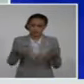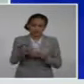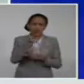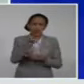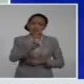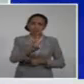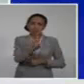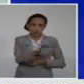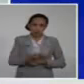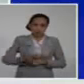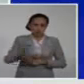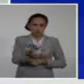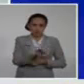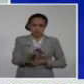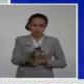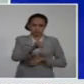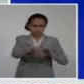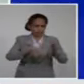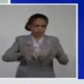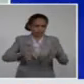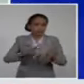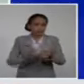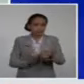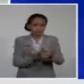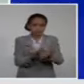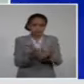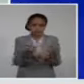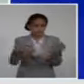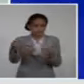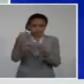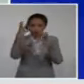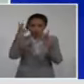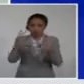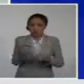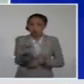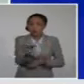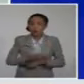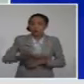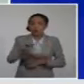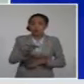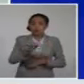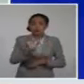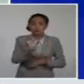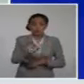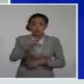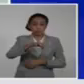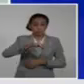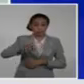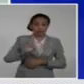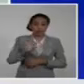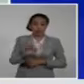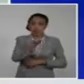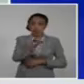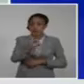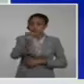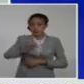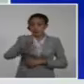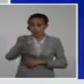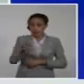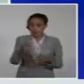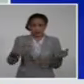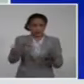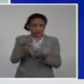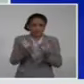de sus 11 municipios. El mayor número en el municipio Cabecera, 18, que es donde ha tenido la transmisión